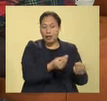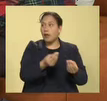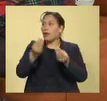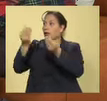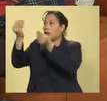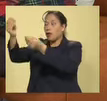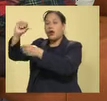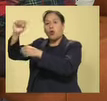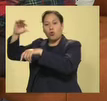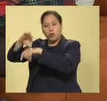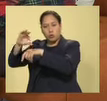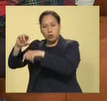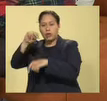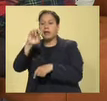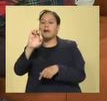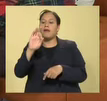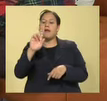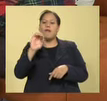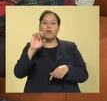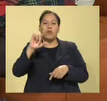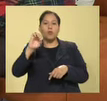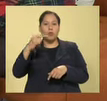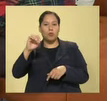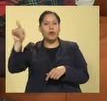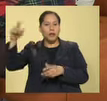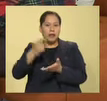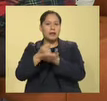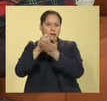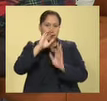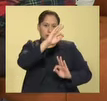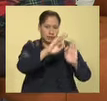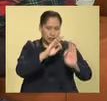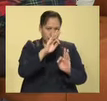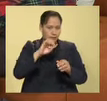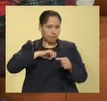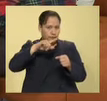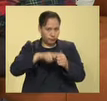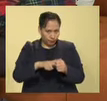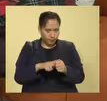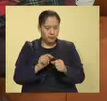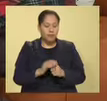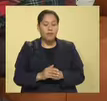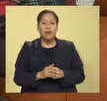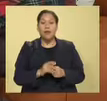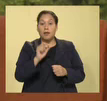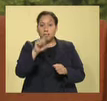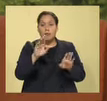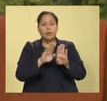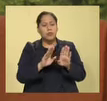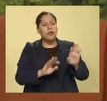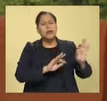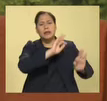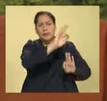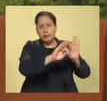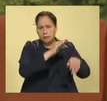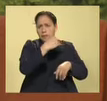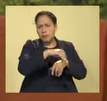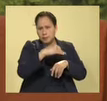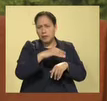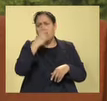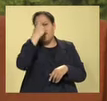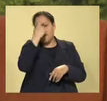es el que le da el manejo y el seguimiento. Y dentro del manejo y del tratamiento, este es relativamente